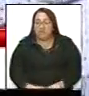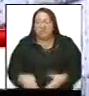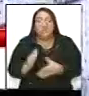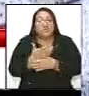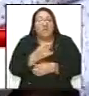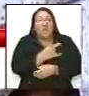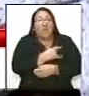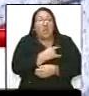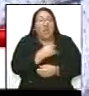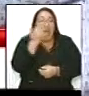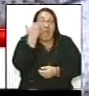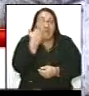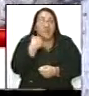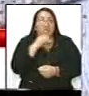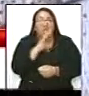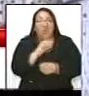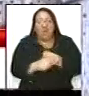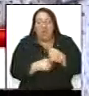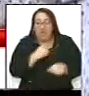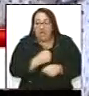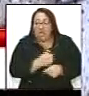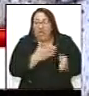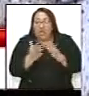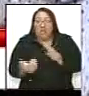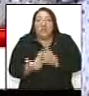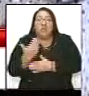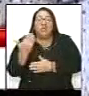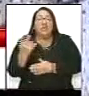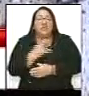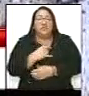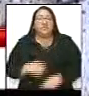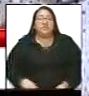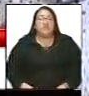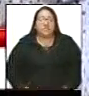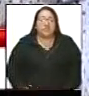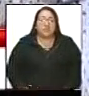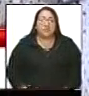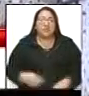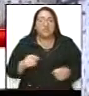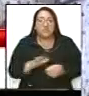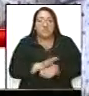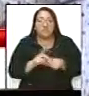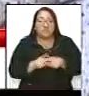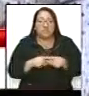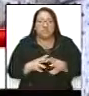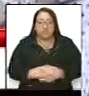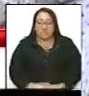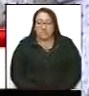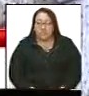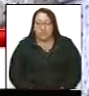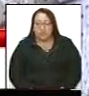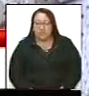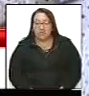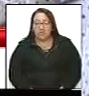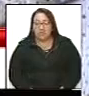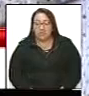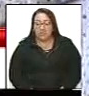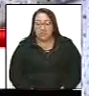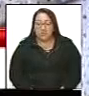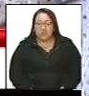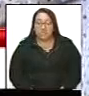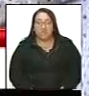universidad antigua, que tiene 50 años, y esta nueva casa de estudio, porque ocupaba los espacios de la filial